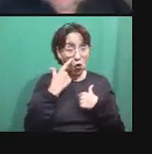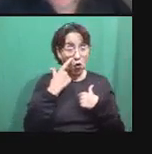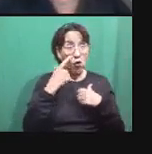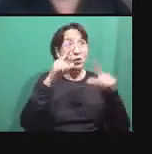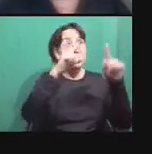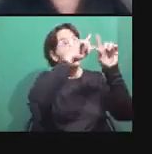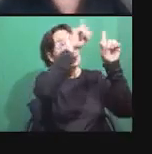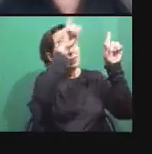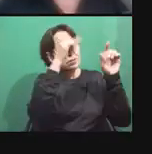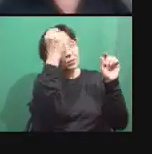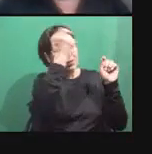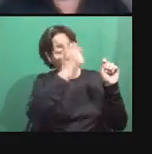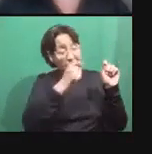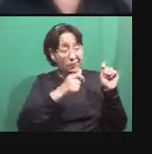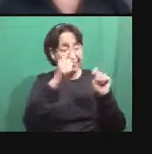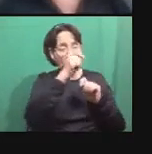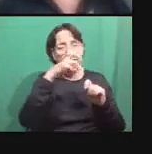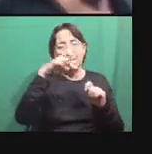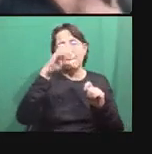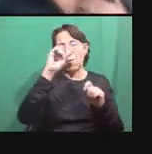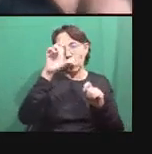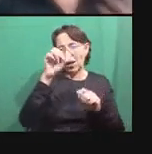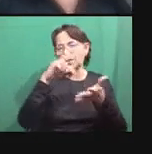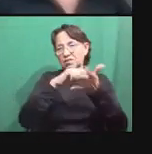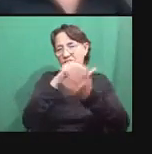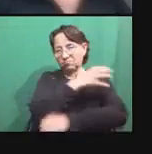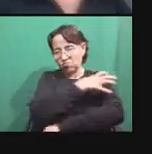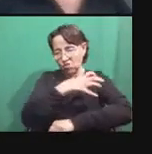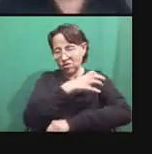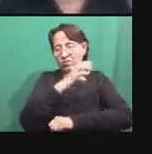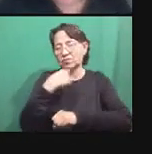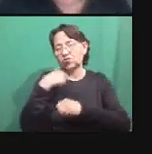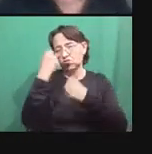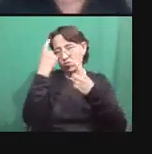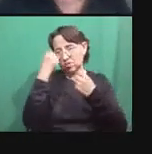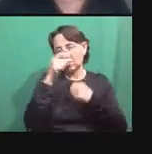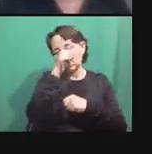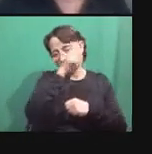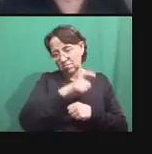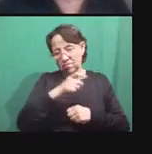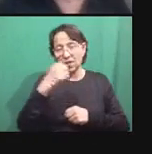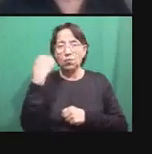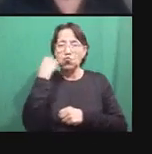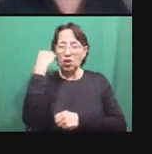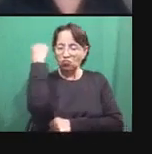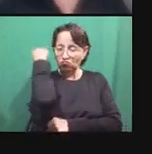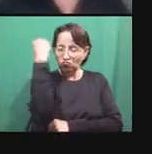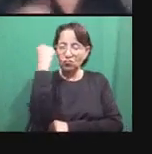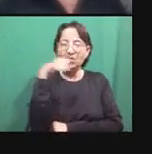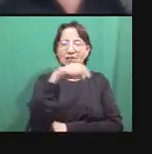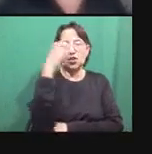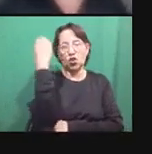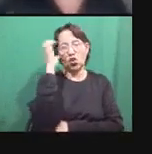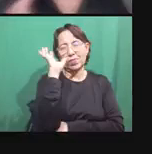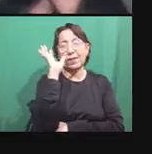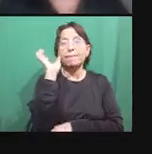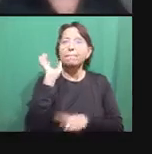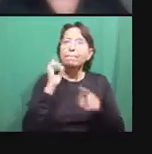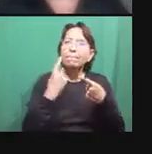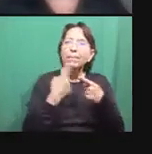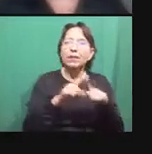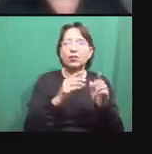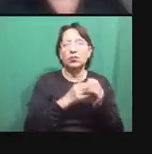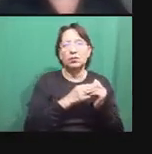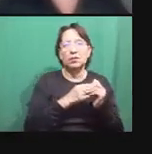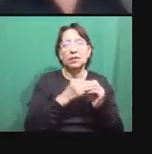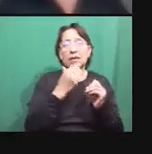una efigie de poder y del valor de la voz de una mujer en la historia colombiana, pero ¿qué pasa cuando se hace en el Parque